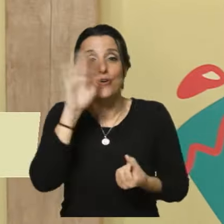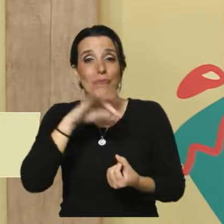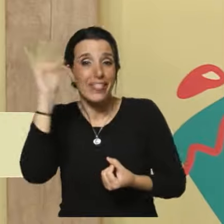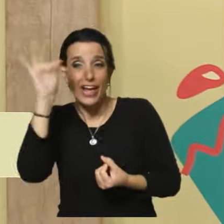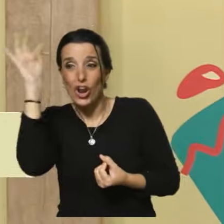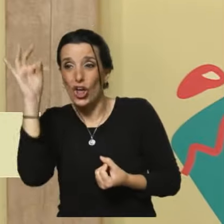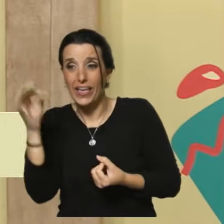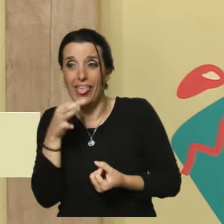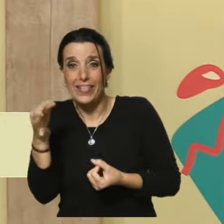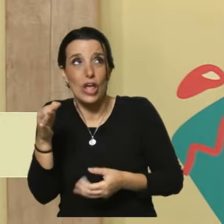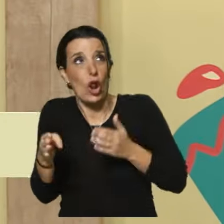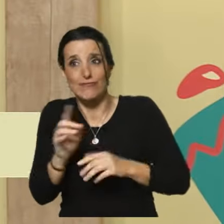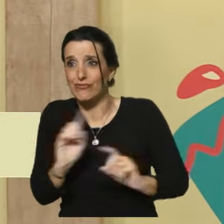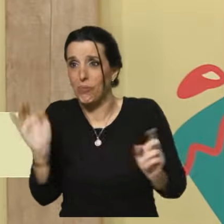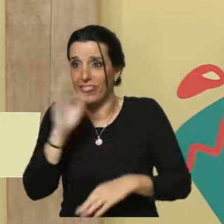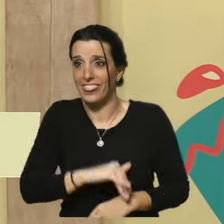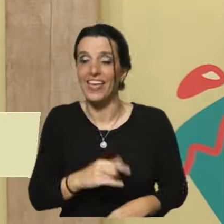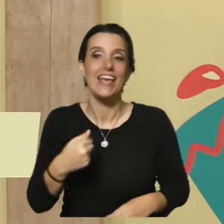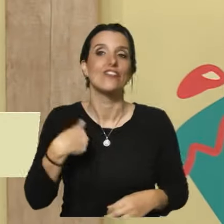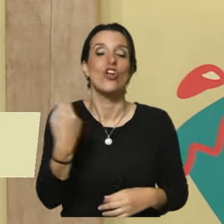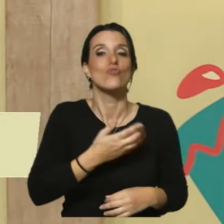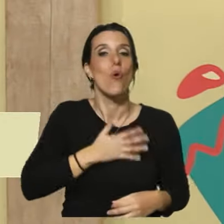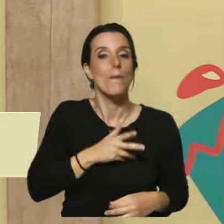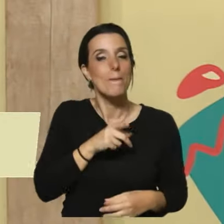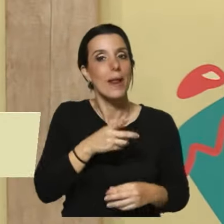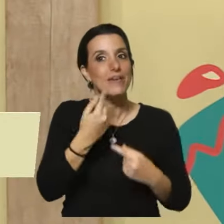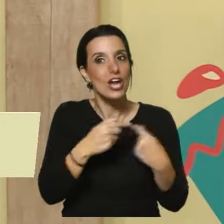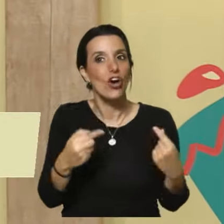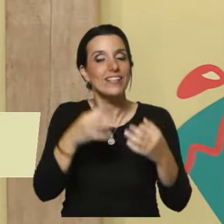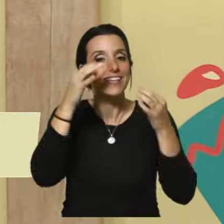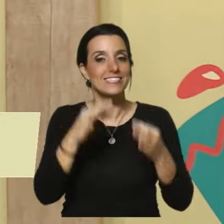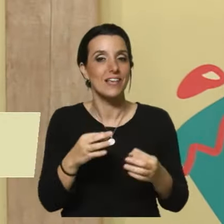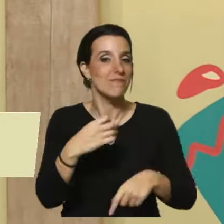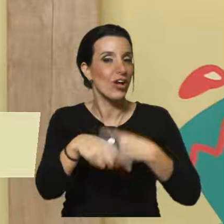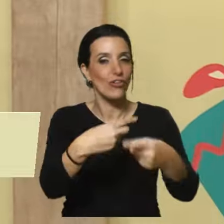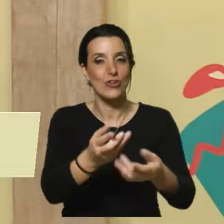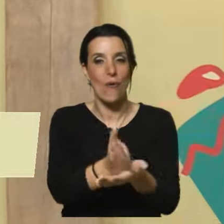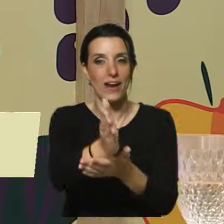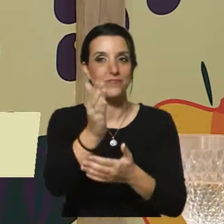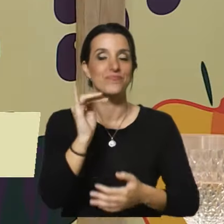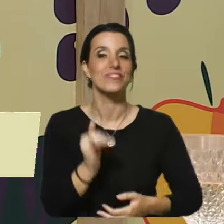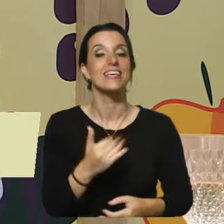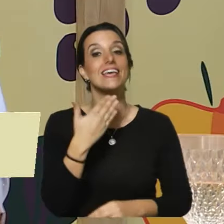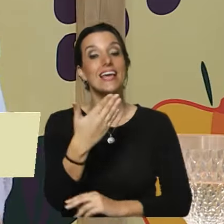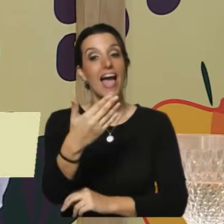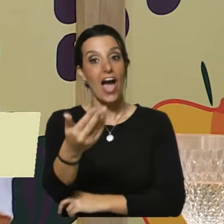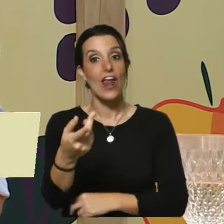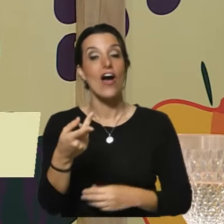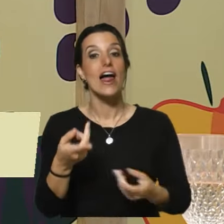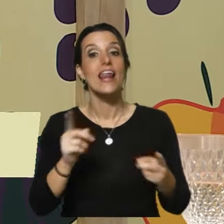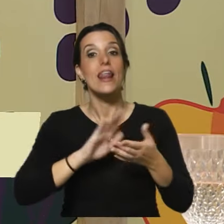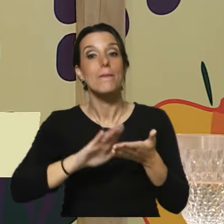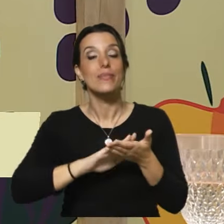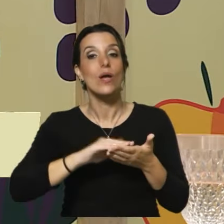transmitir un Y eso para m que hay cosas que siempre van a mantenerse en el tiempo brillante al repetimos Entonces